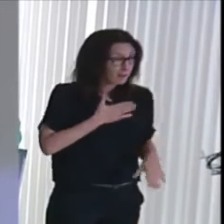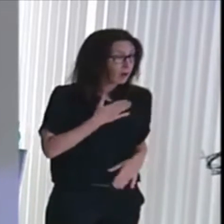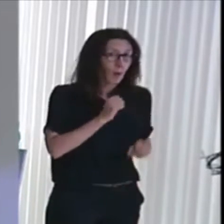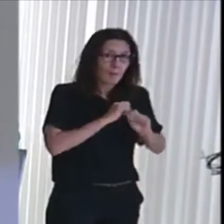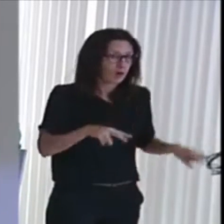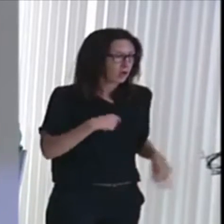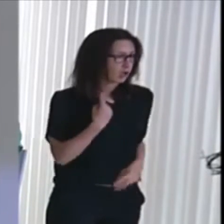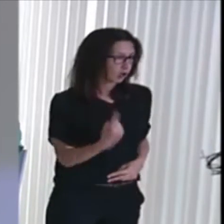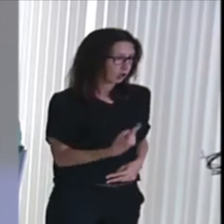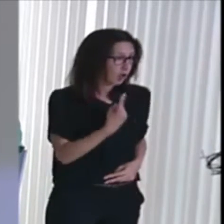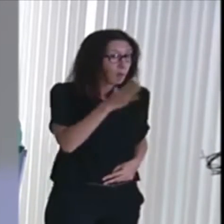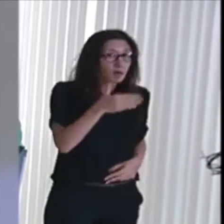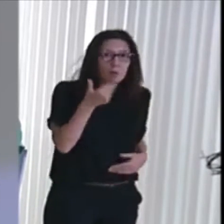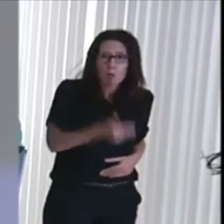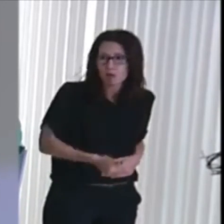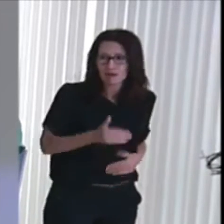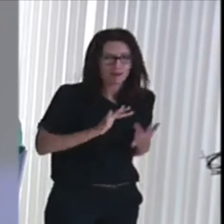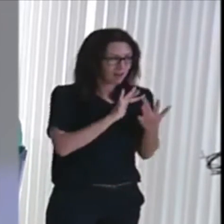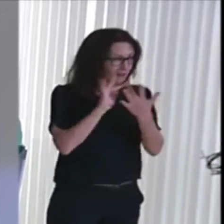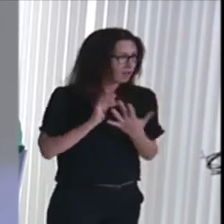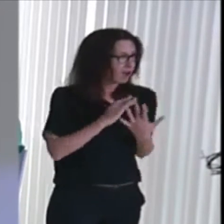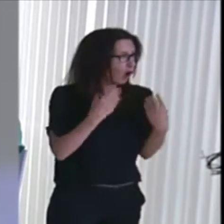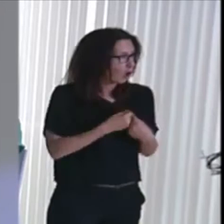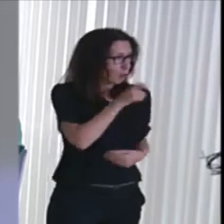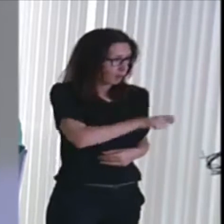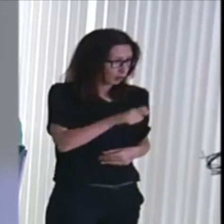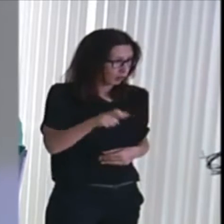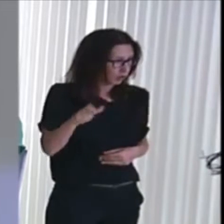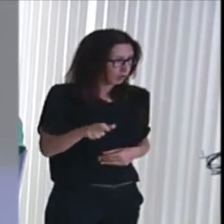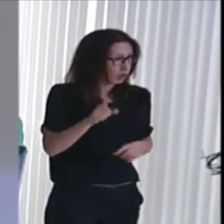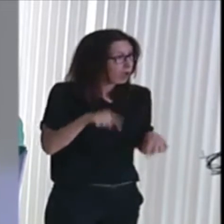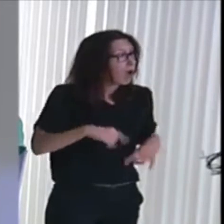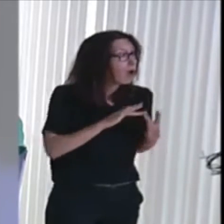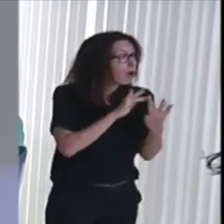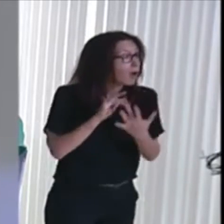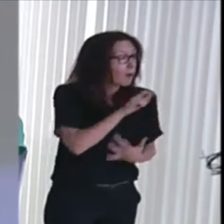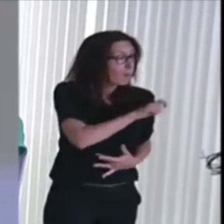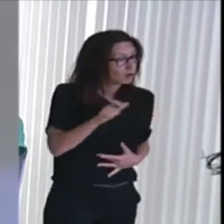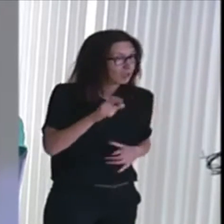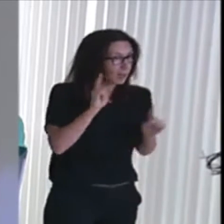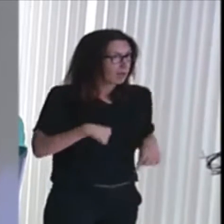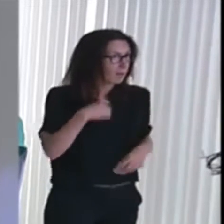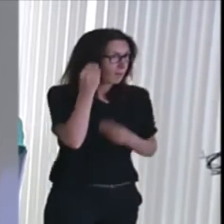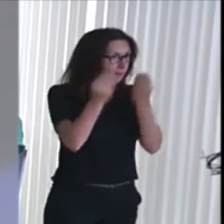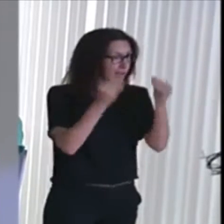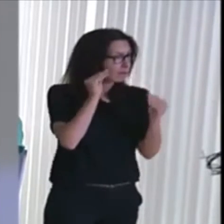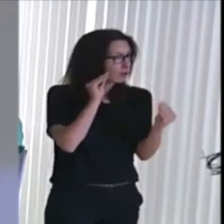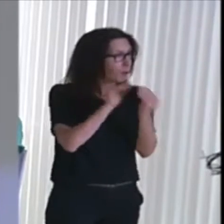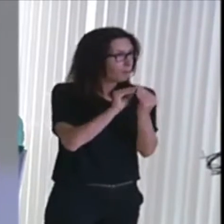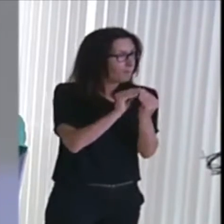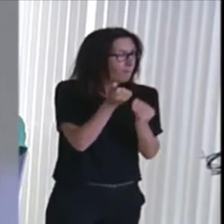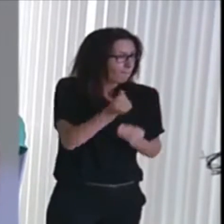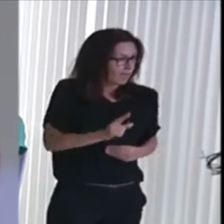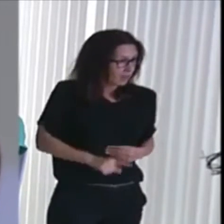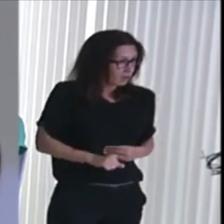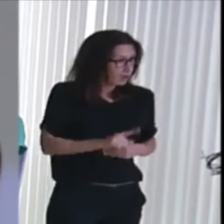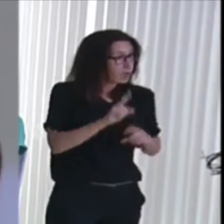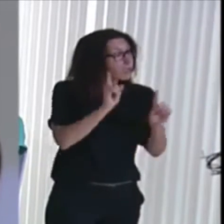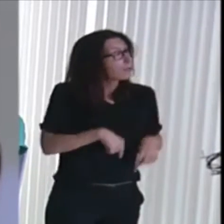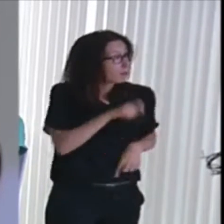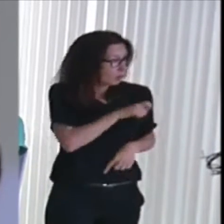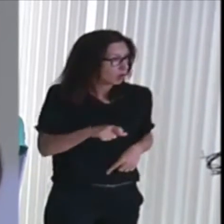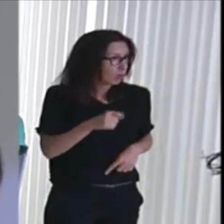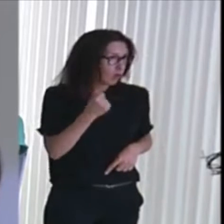soledad, por eso es importante rodearse de gente, ¿no? Uh-huh. Y rodearse de gente que esté un poco en tu línea, porque también de gente que no esté para nada en tu